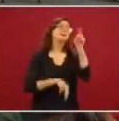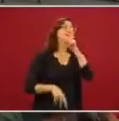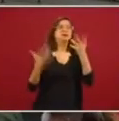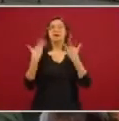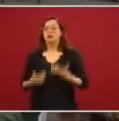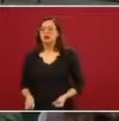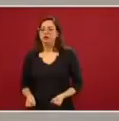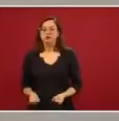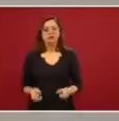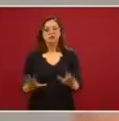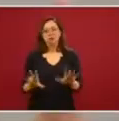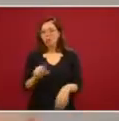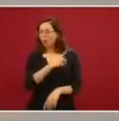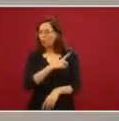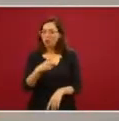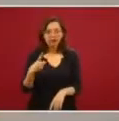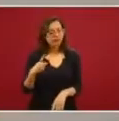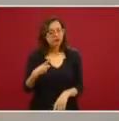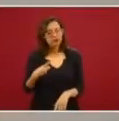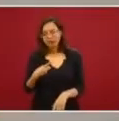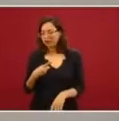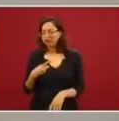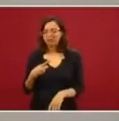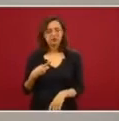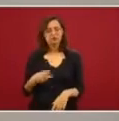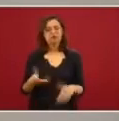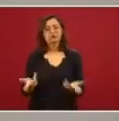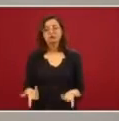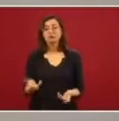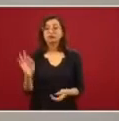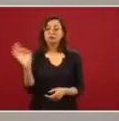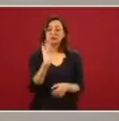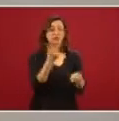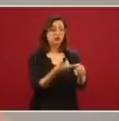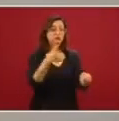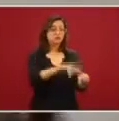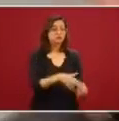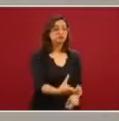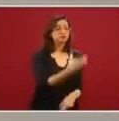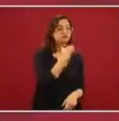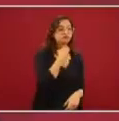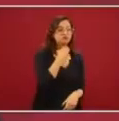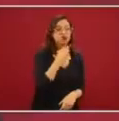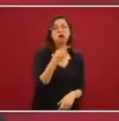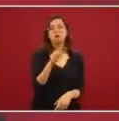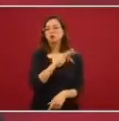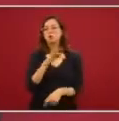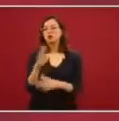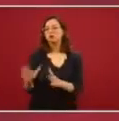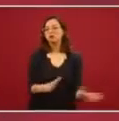y lo que ocurre es que cuando hay saturación de los servicios se puede acudir a expandir estas capacidades